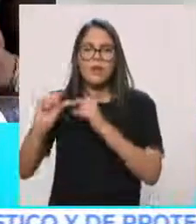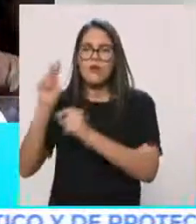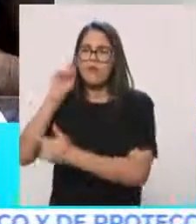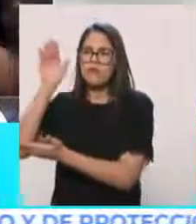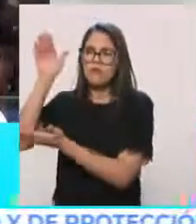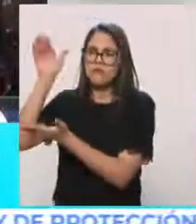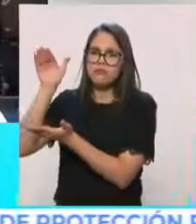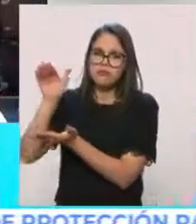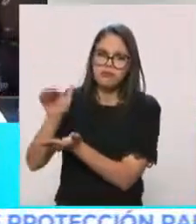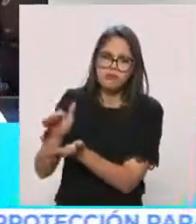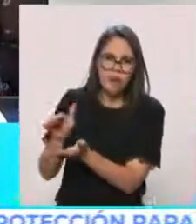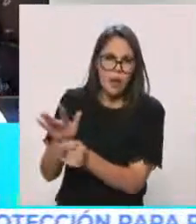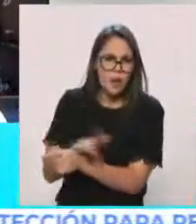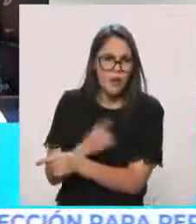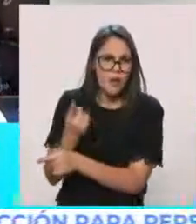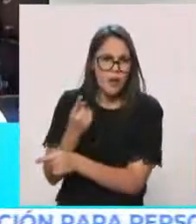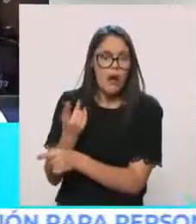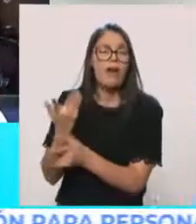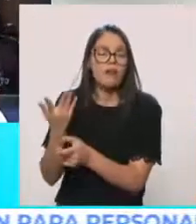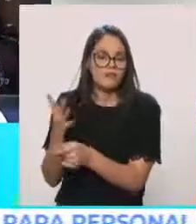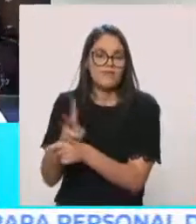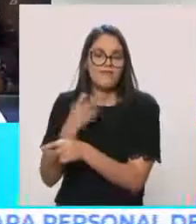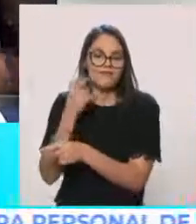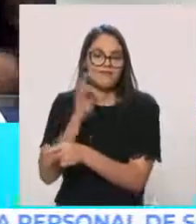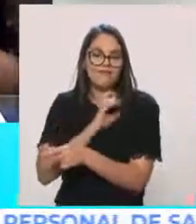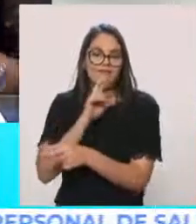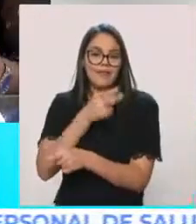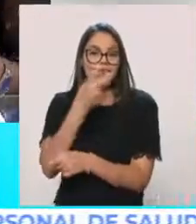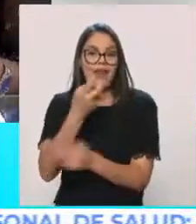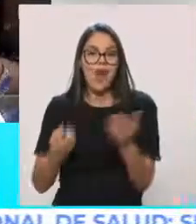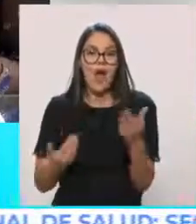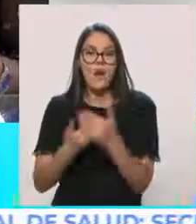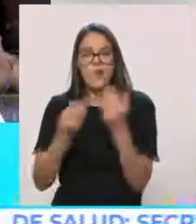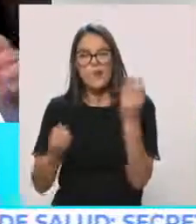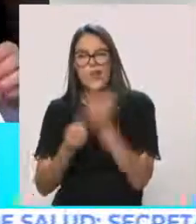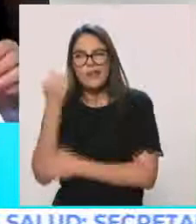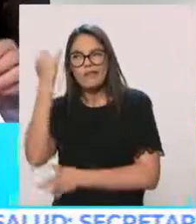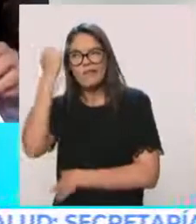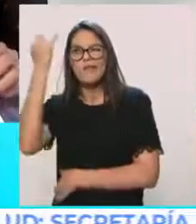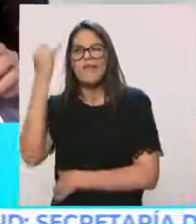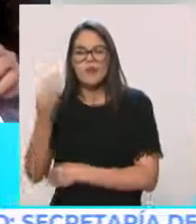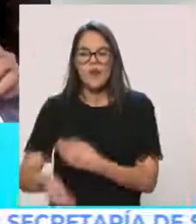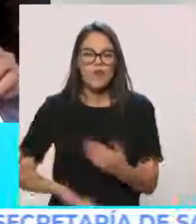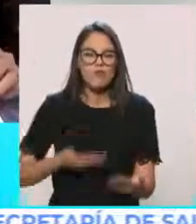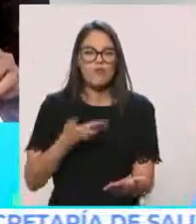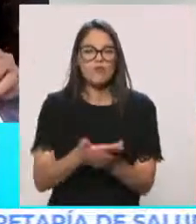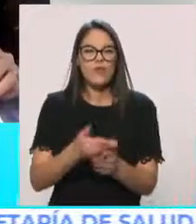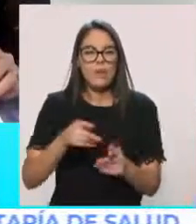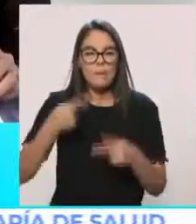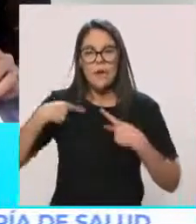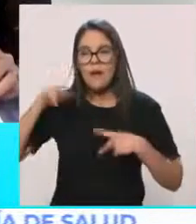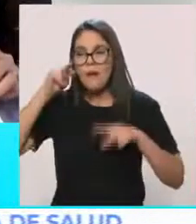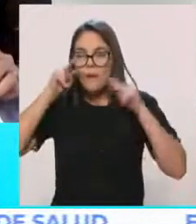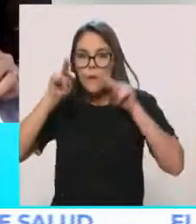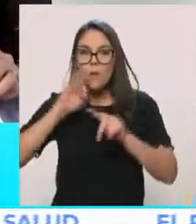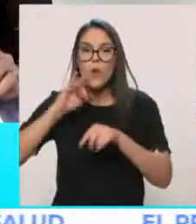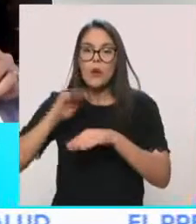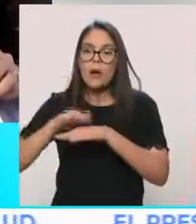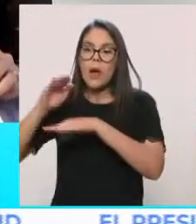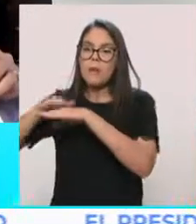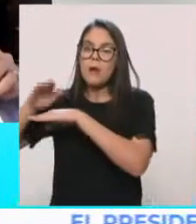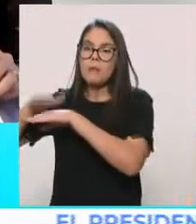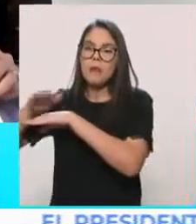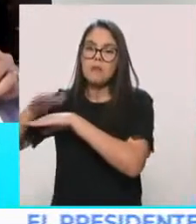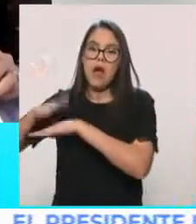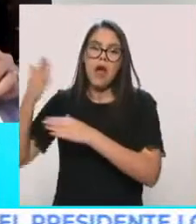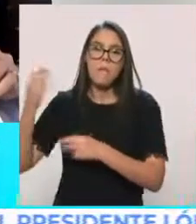de movilidad, y precisamente este tipo de estrategias pues permiten acercar las denuncias hasta las víctimas? Yo creo que ese comentario es